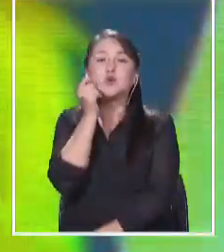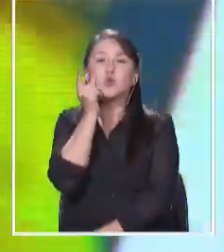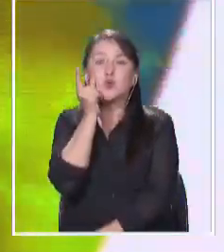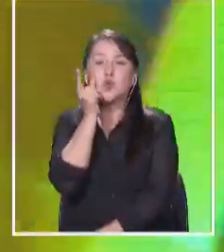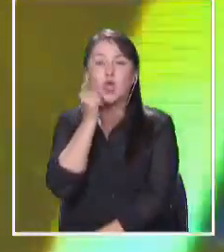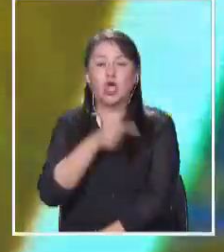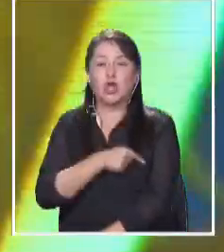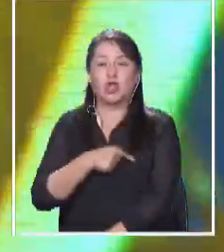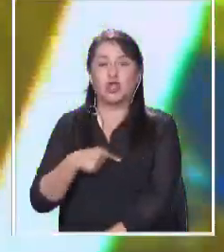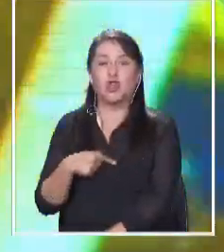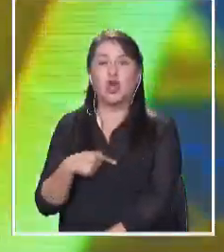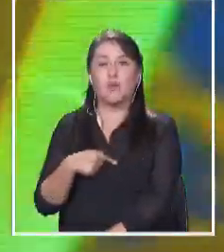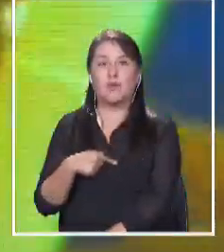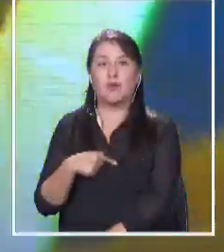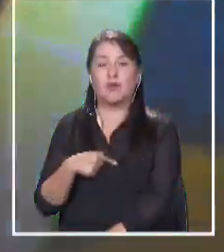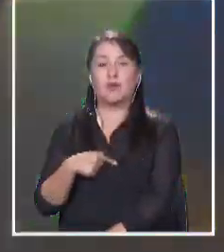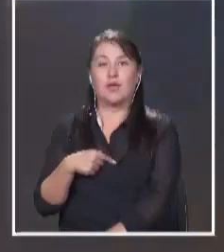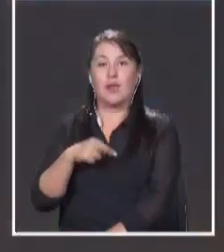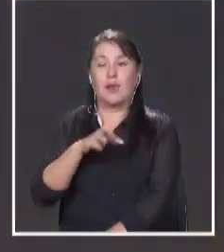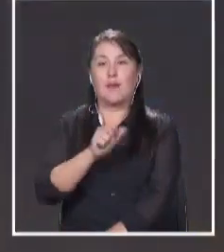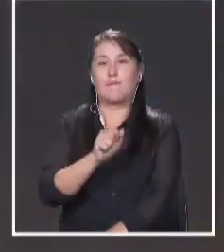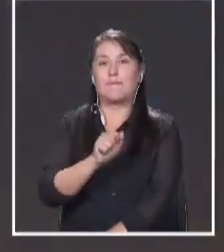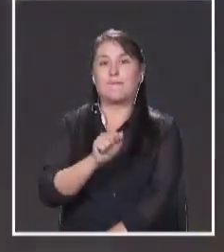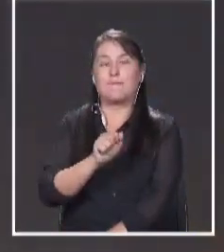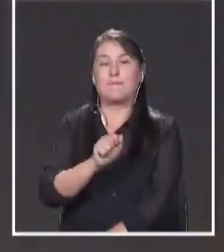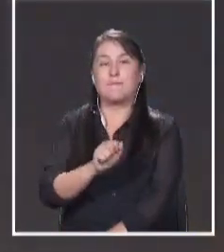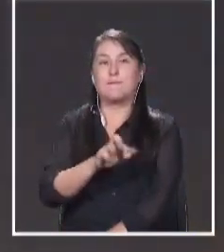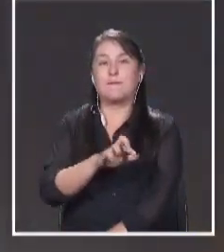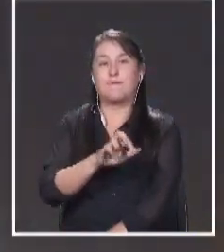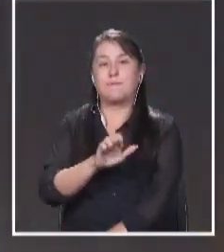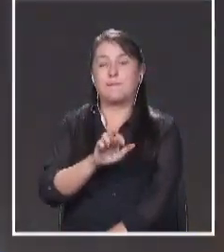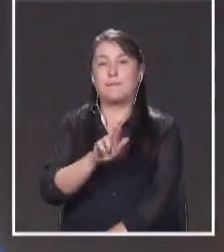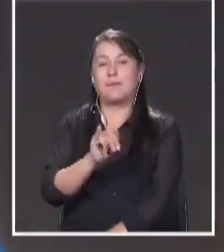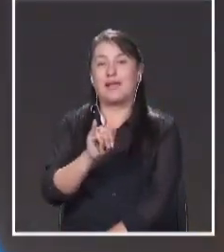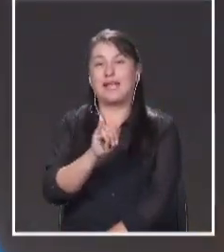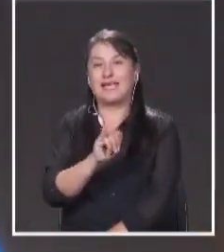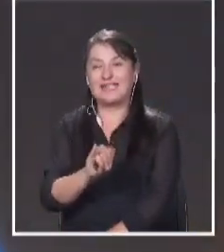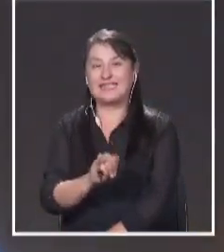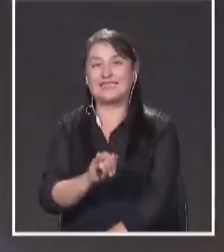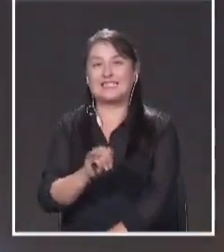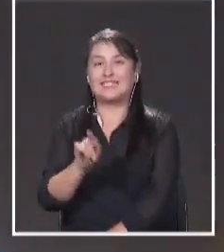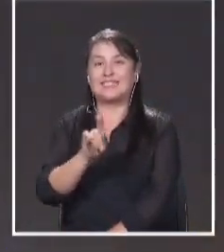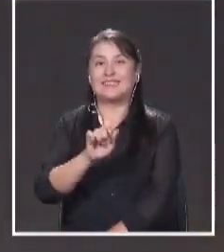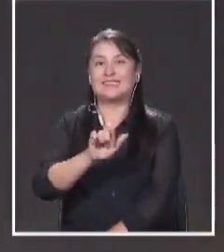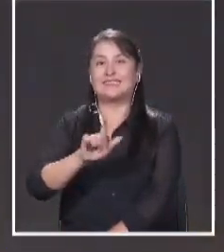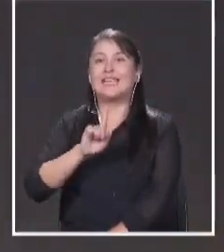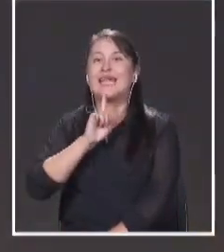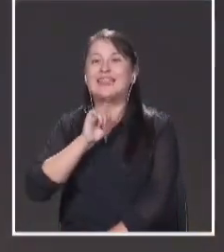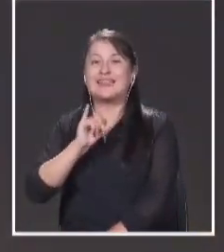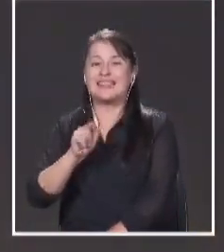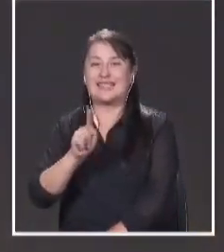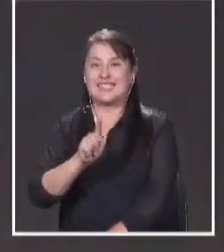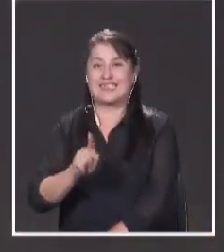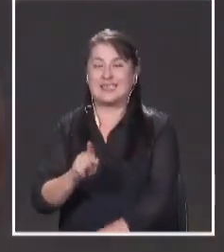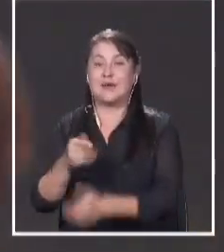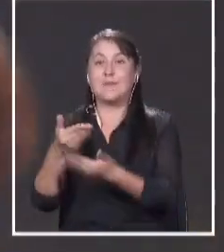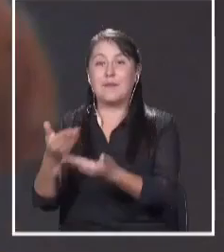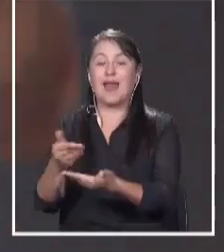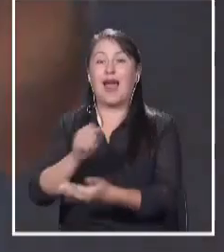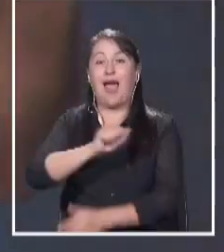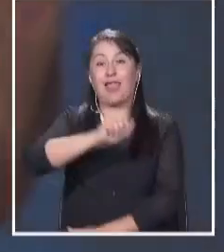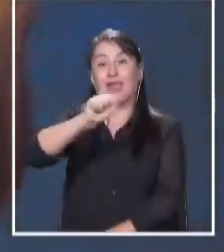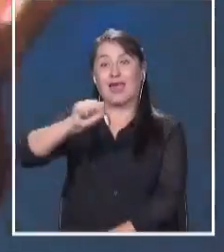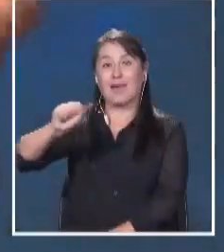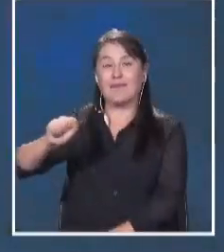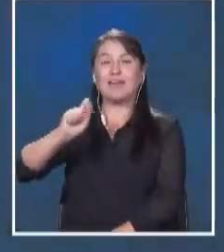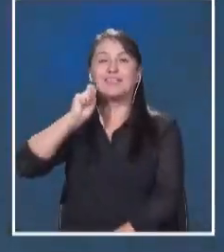el nombre de Paraliperis celti. Celti en el idioma kunza de los atacameños significa azul. Entonces este